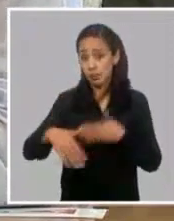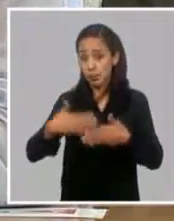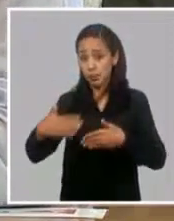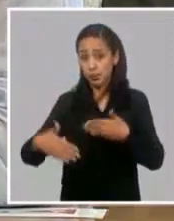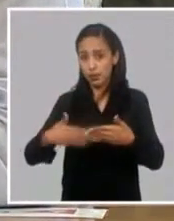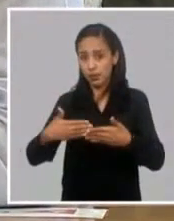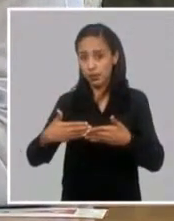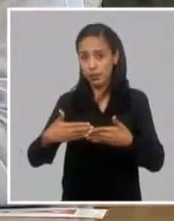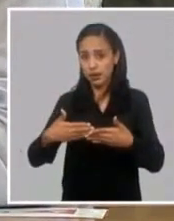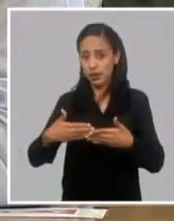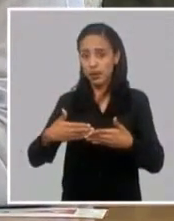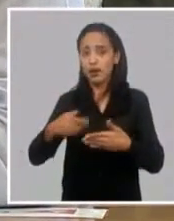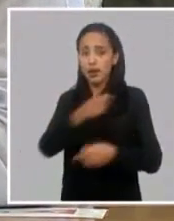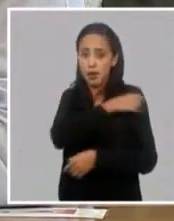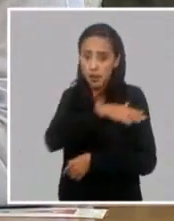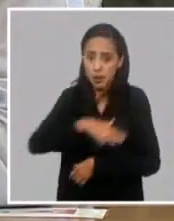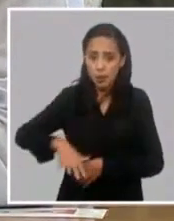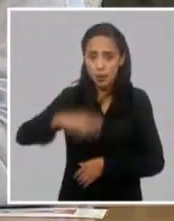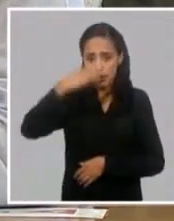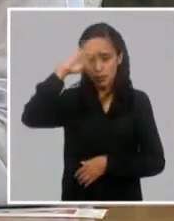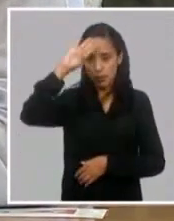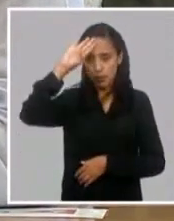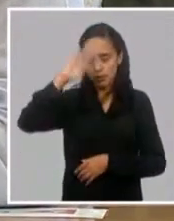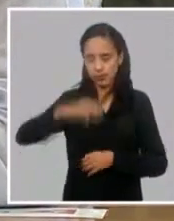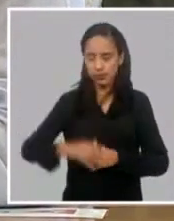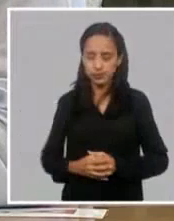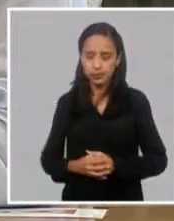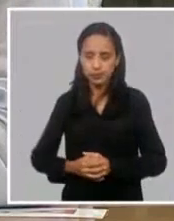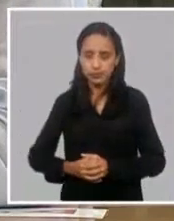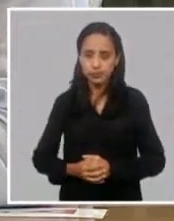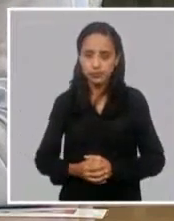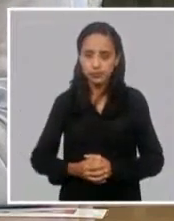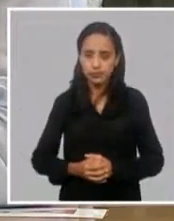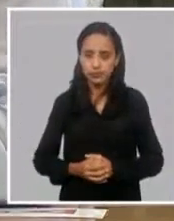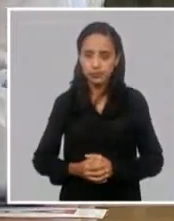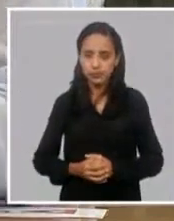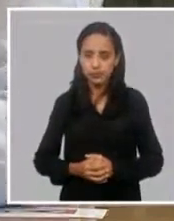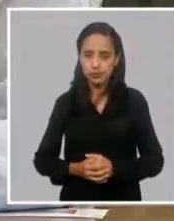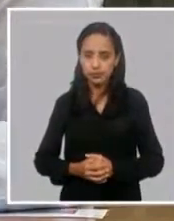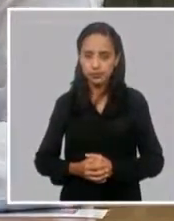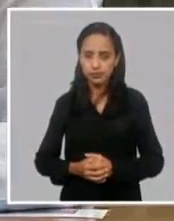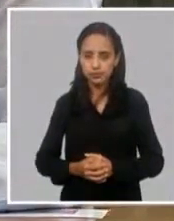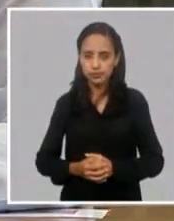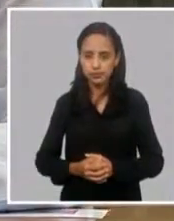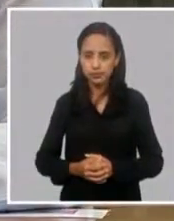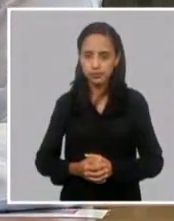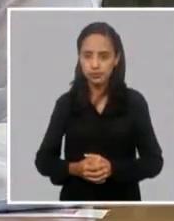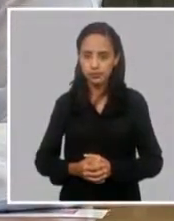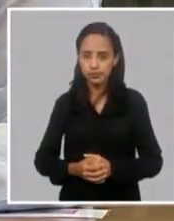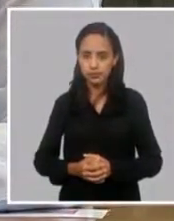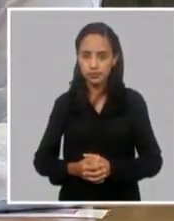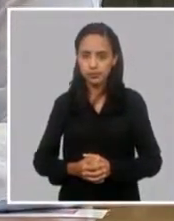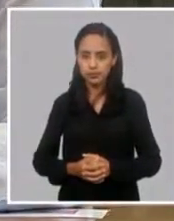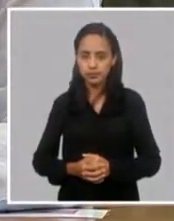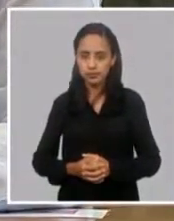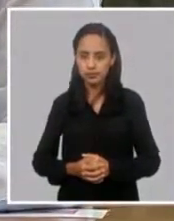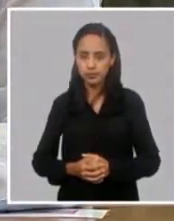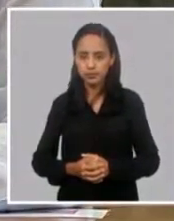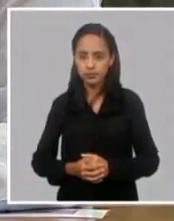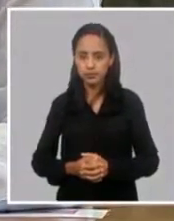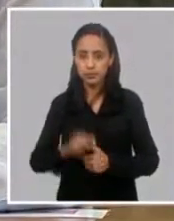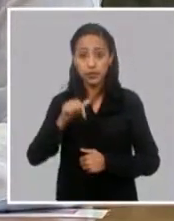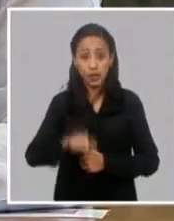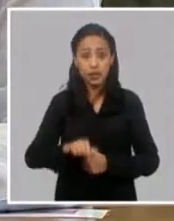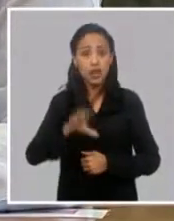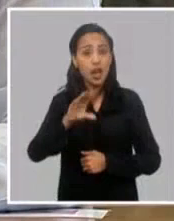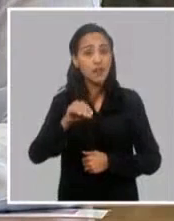momento contra nuestro país. Y aquí hay que hablar entonces del bloqueo y